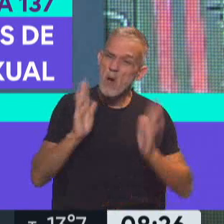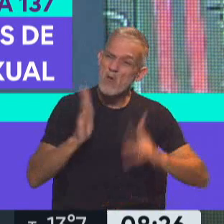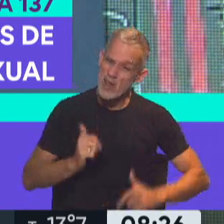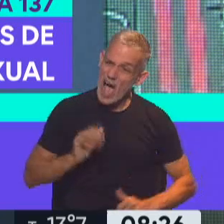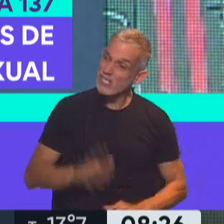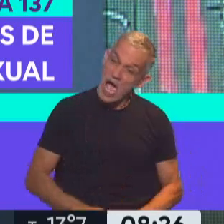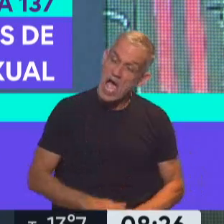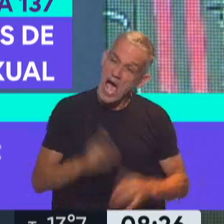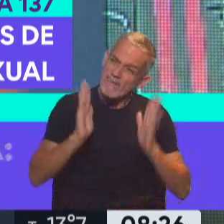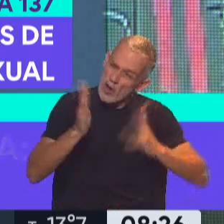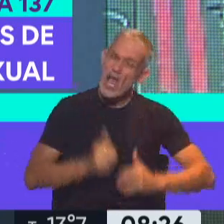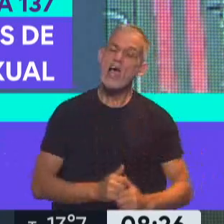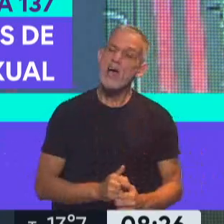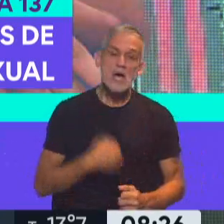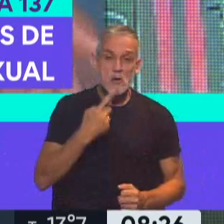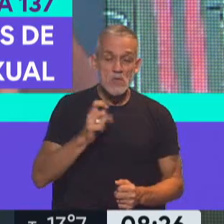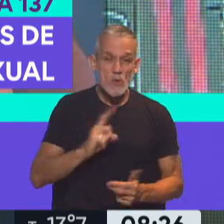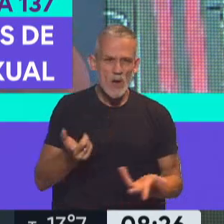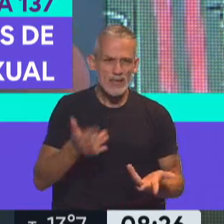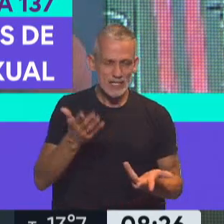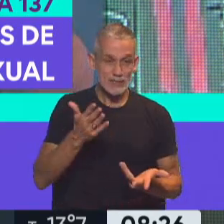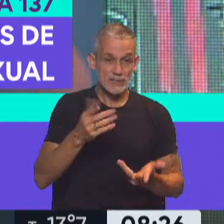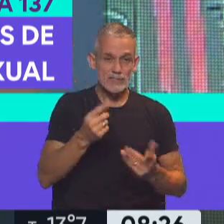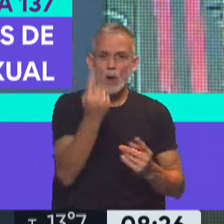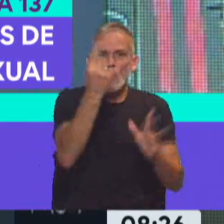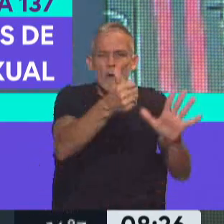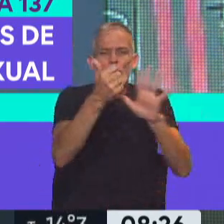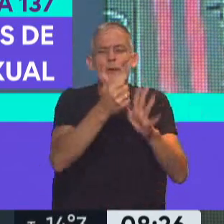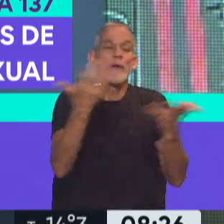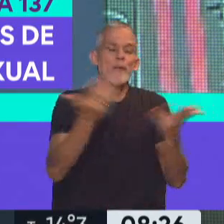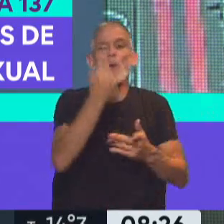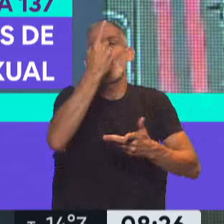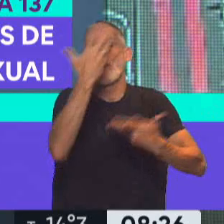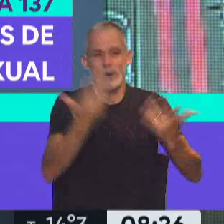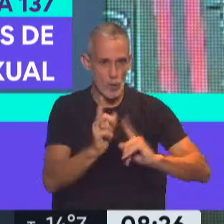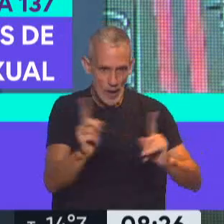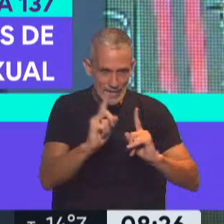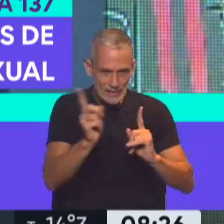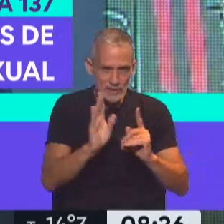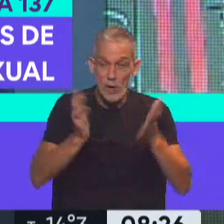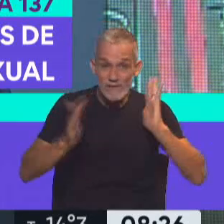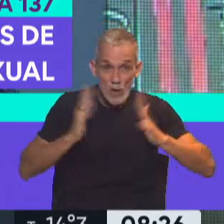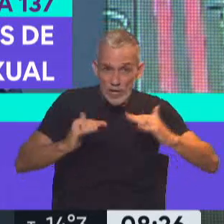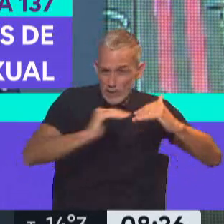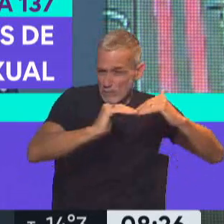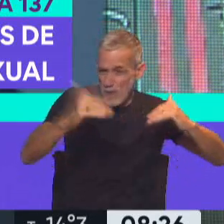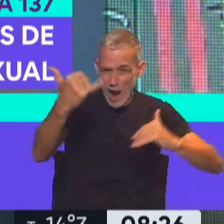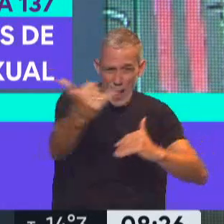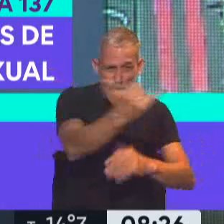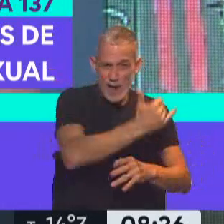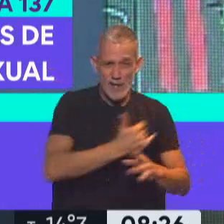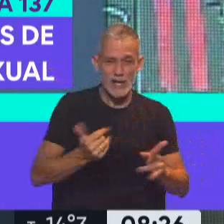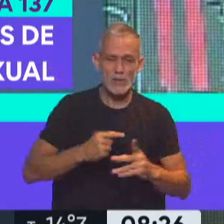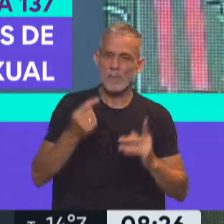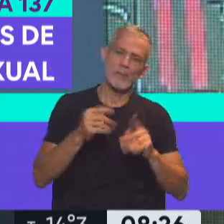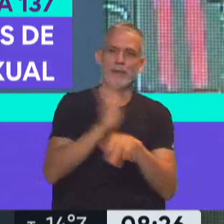Claro. por eso es importante empezar, dejar de verlo como un hecho aislado y empezar a reconocerlo como parte de violencias que están naturalizadas, pero no por decir